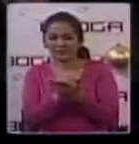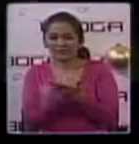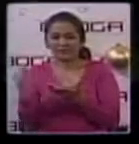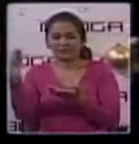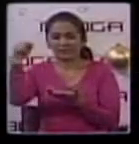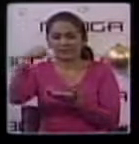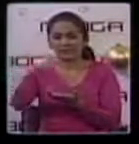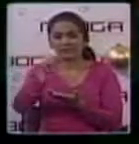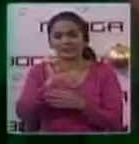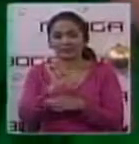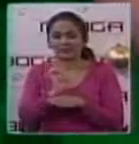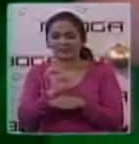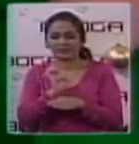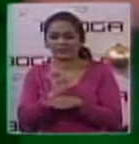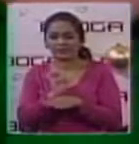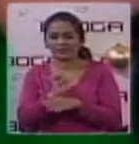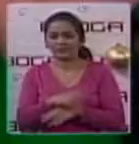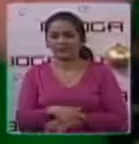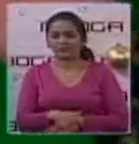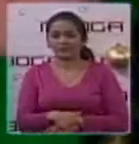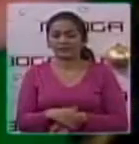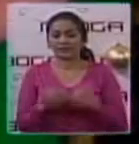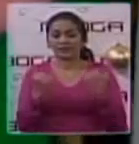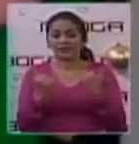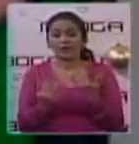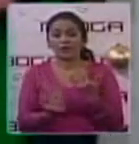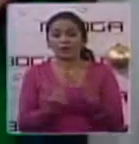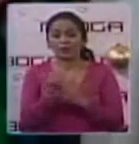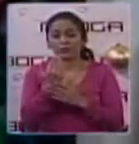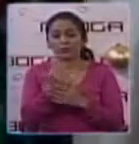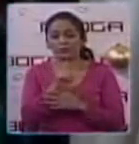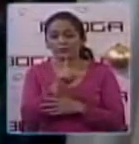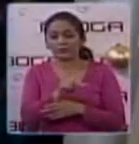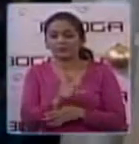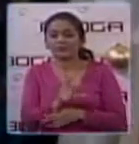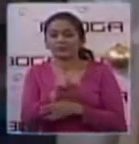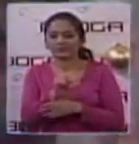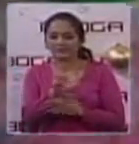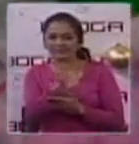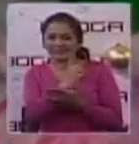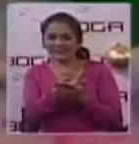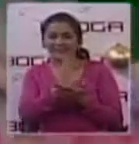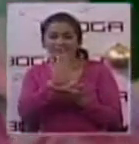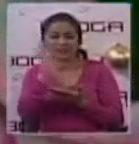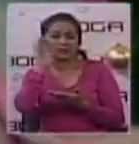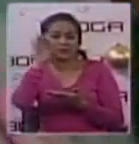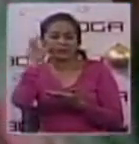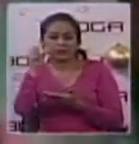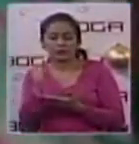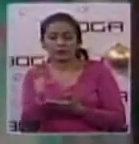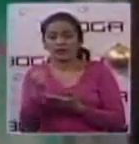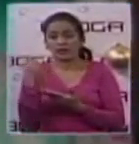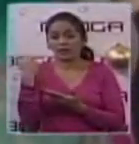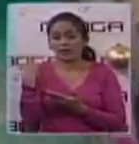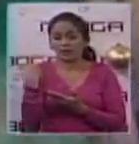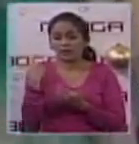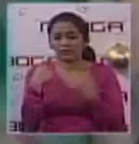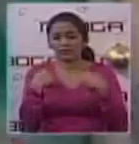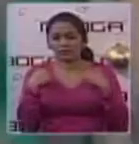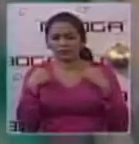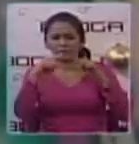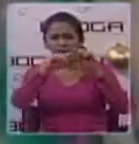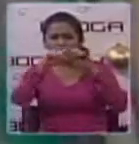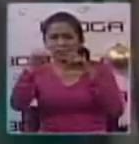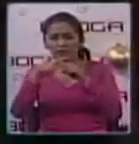reconocidas en el ámbito es la diseñadora con cana alexandra polo quien nos habló acerca de la gran colección que tiene preparada para presentar